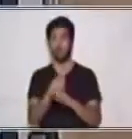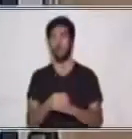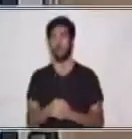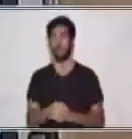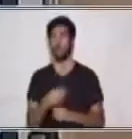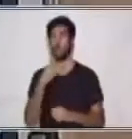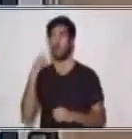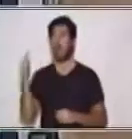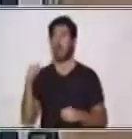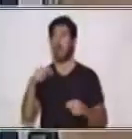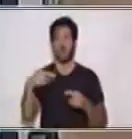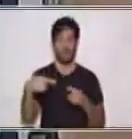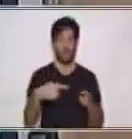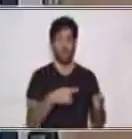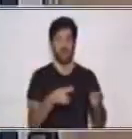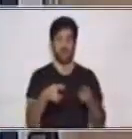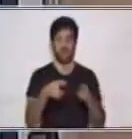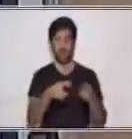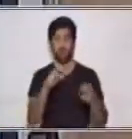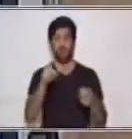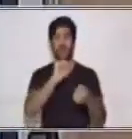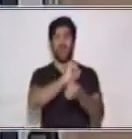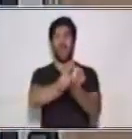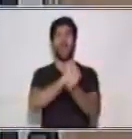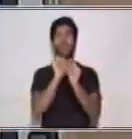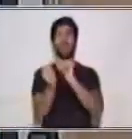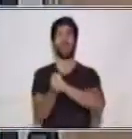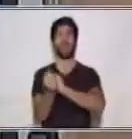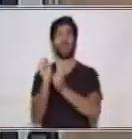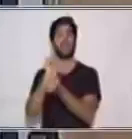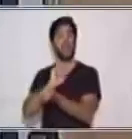Los Esclavos desemboca